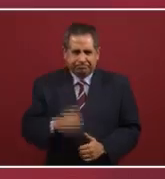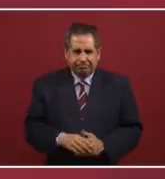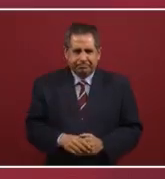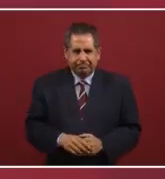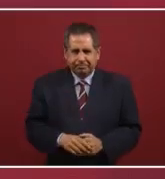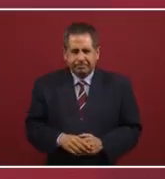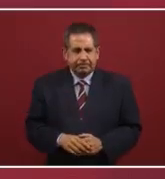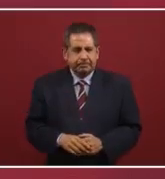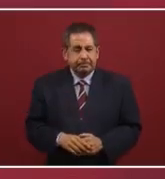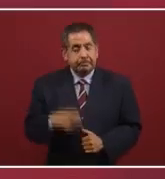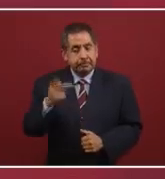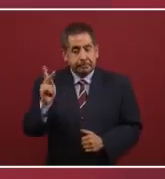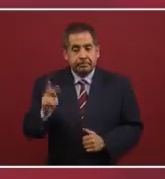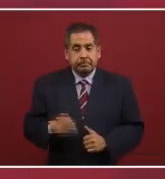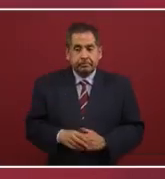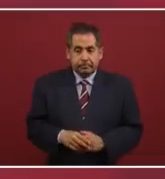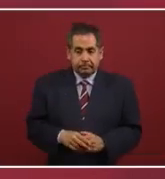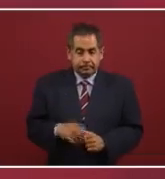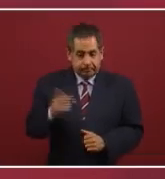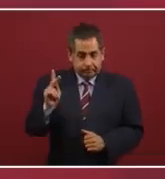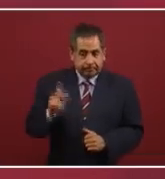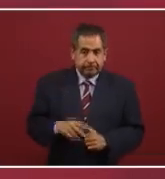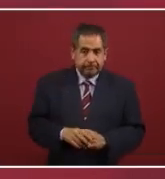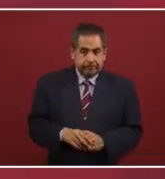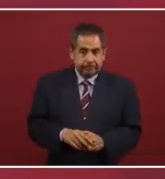También. Pero